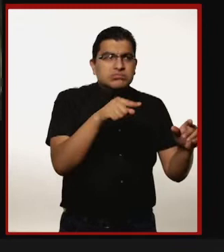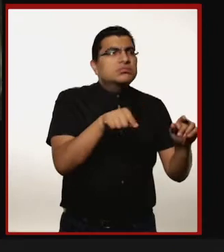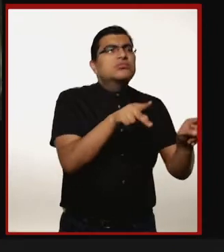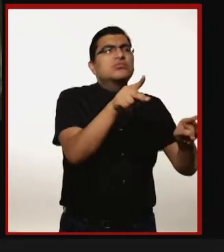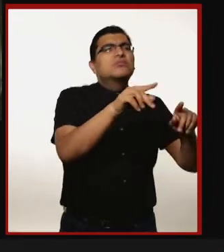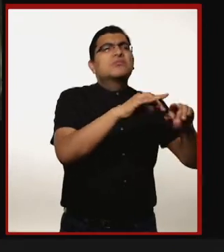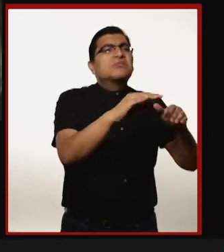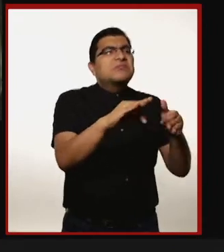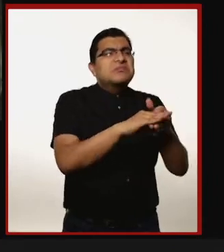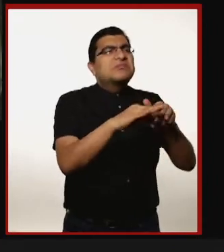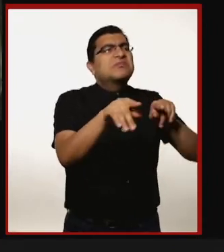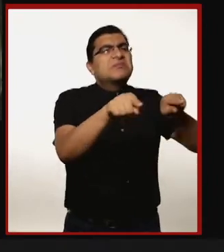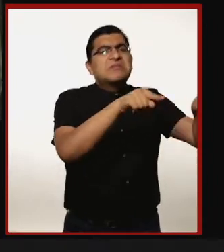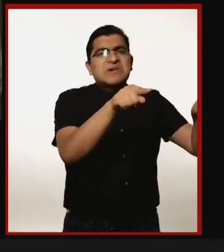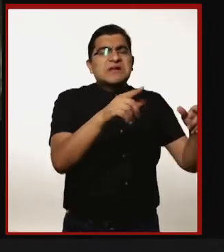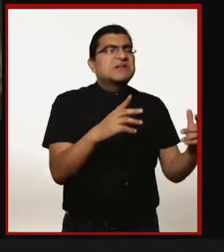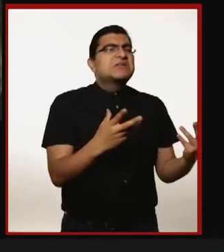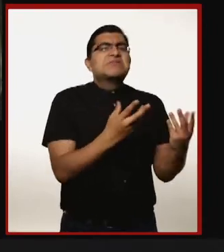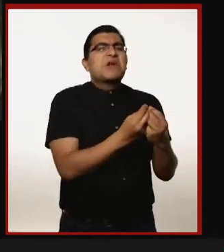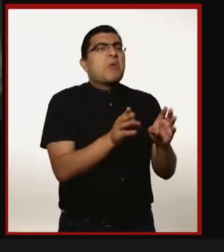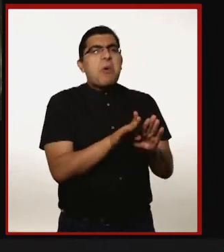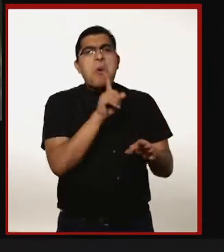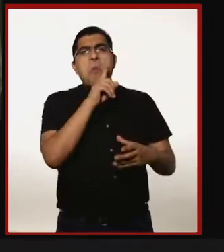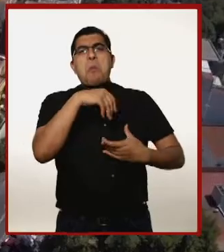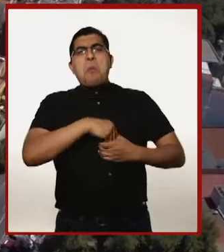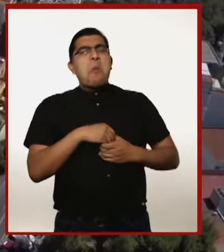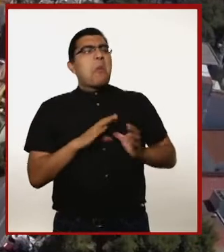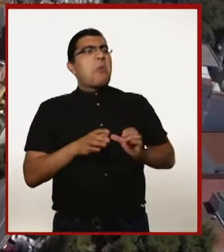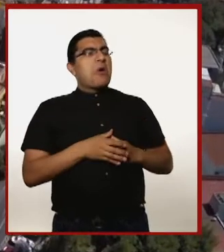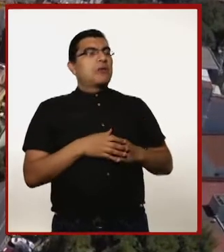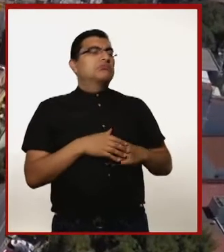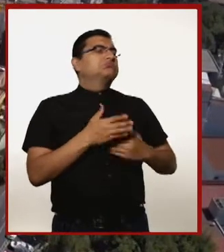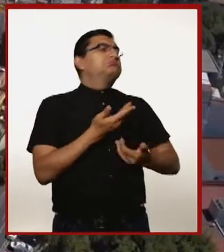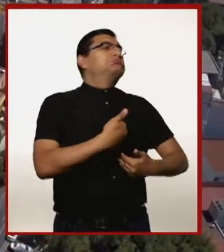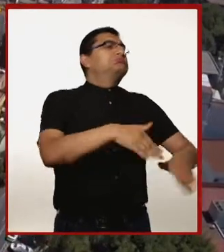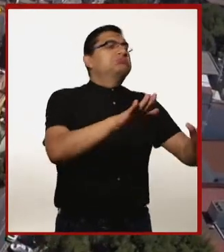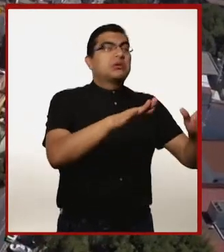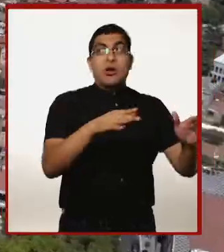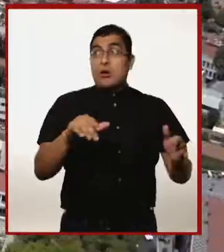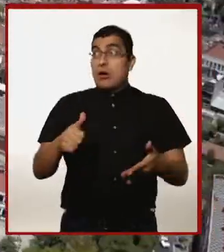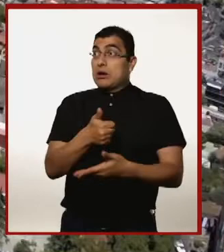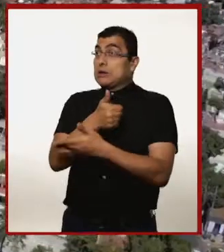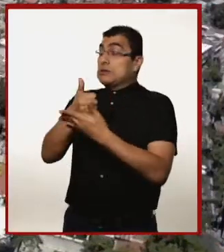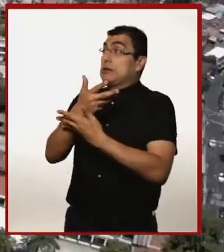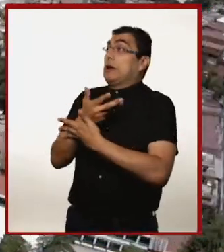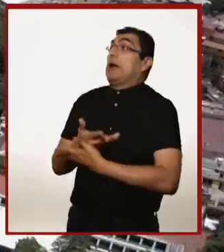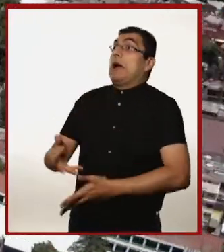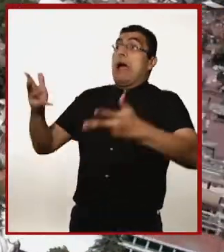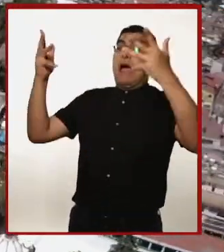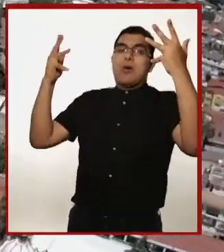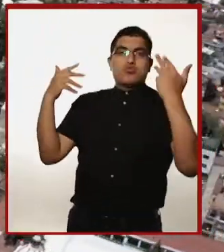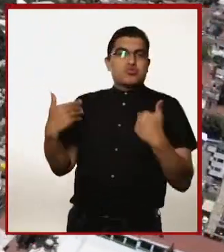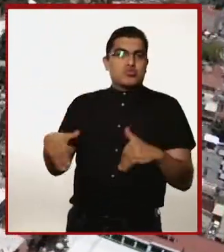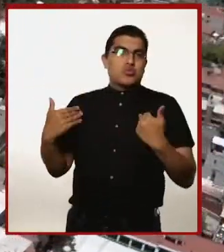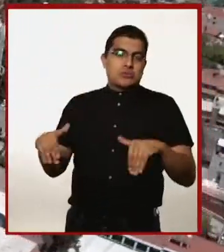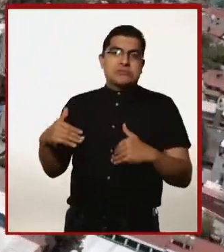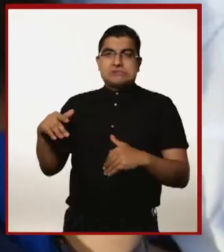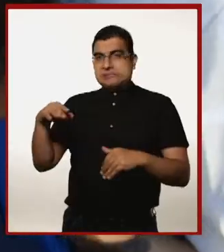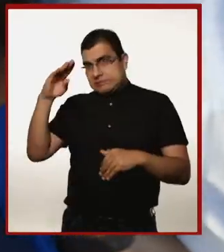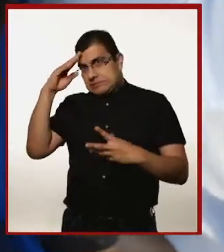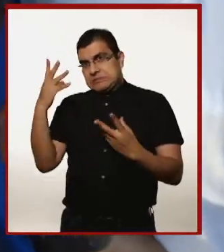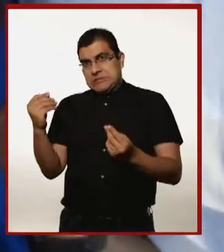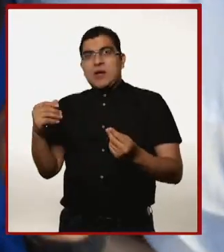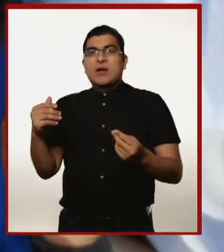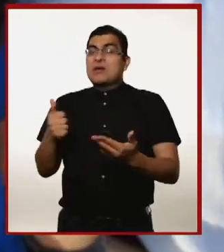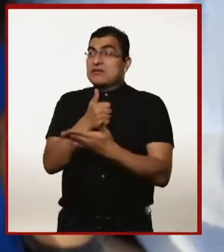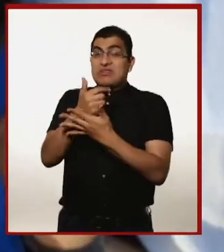cercanía en las comunidades más pequeñas, puede ser que se pierda menos en el anonimato de una gran urbe, que luego eso ocurre también. Pero sin embargo,